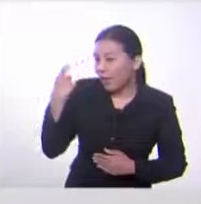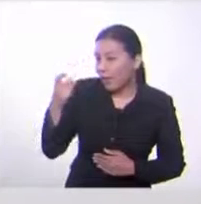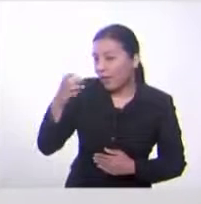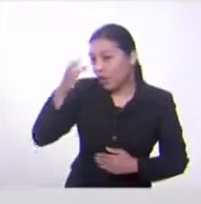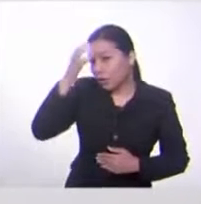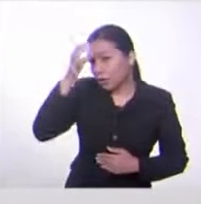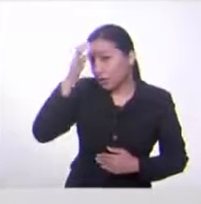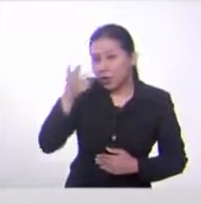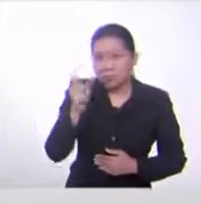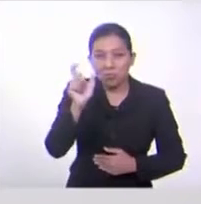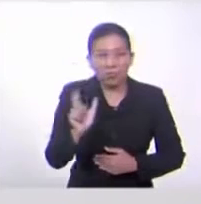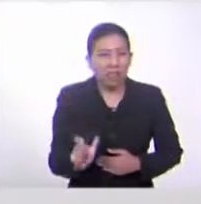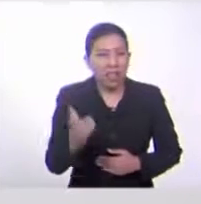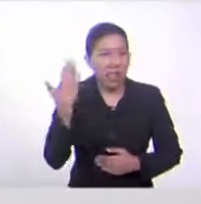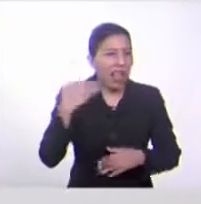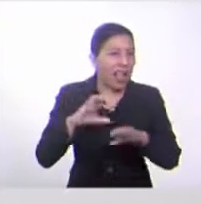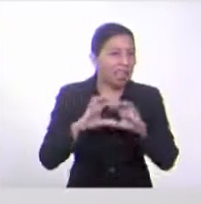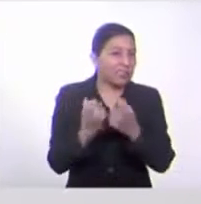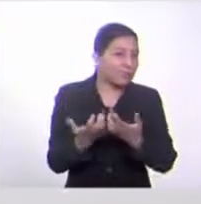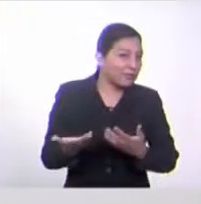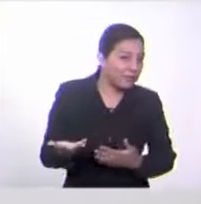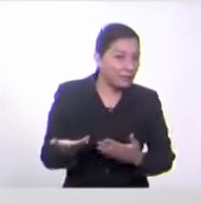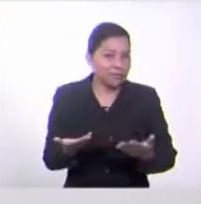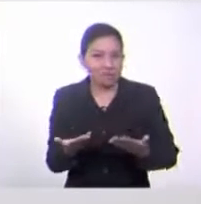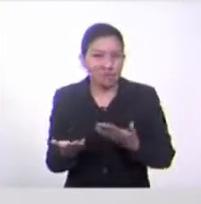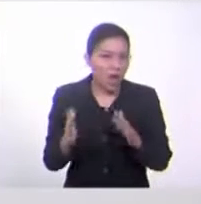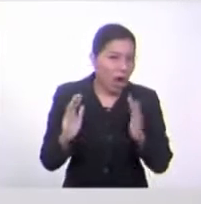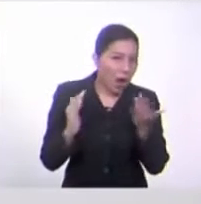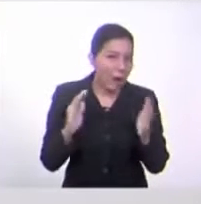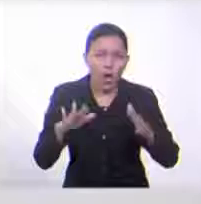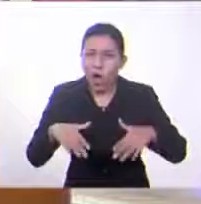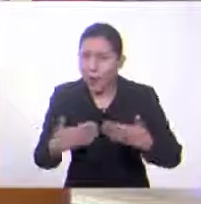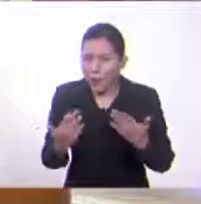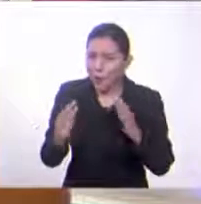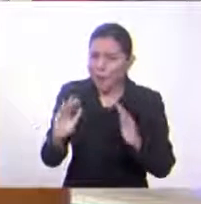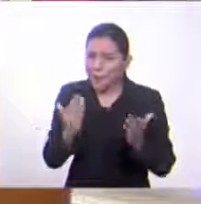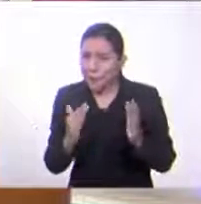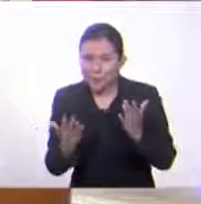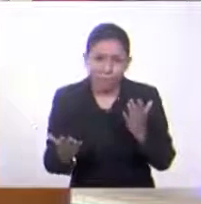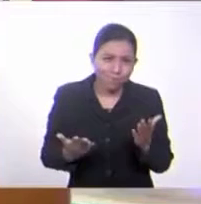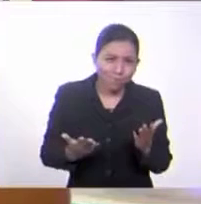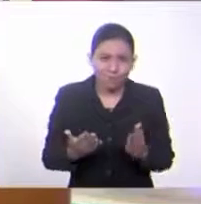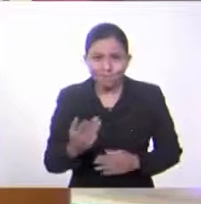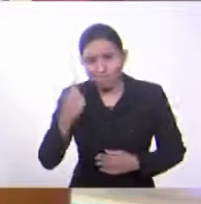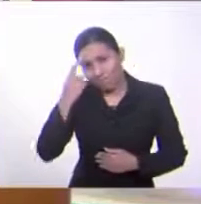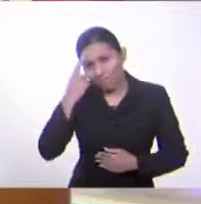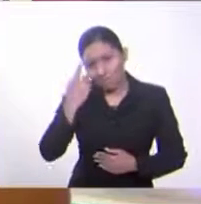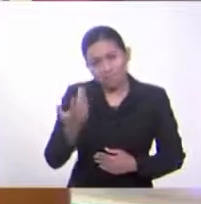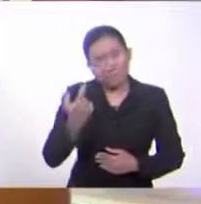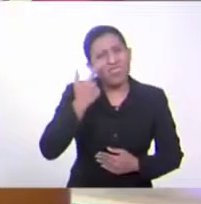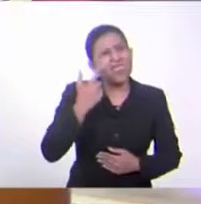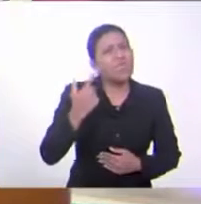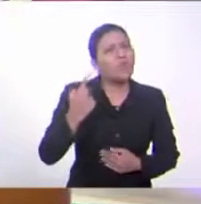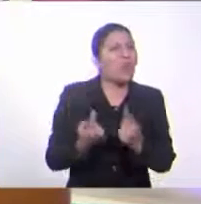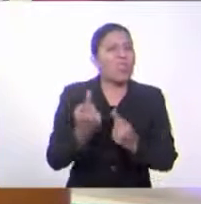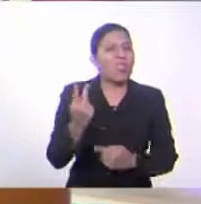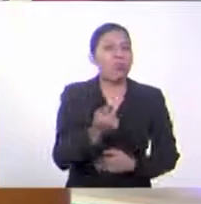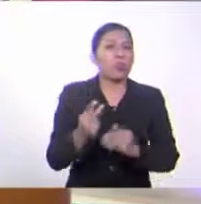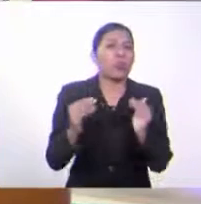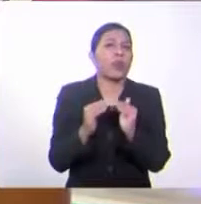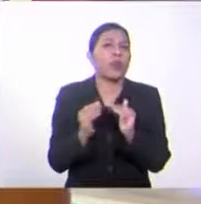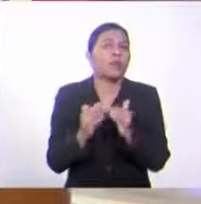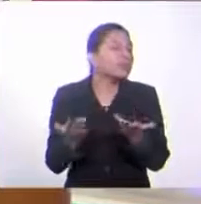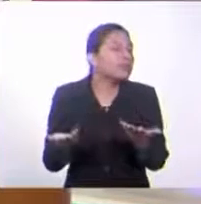ahí estudiado en las clases anteriores? Si queremos compararlos para ver qué cosas tienen iguales,